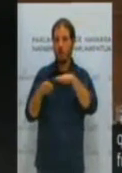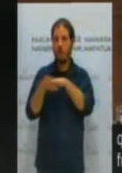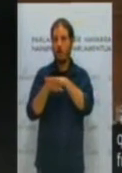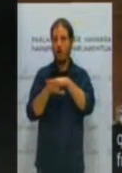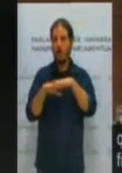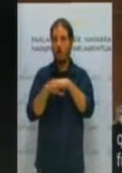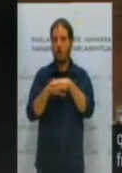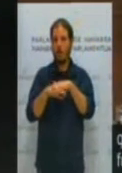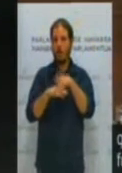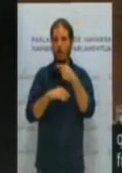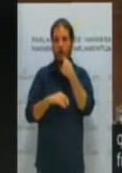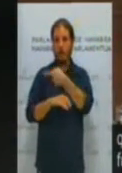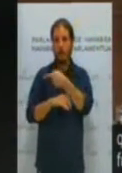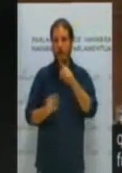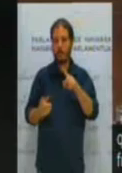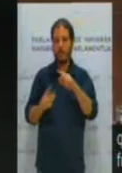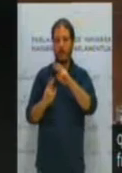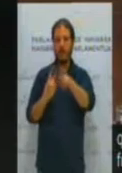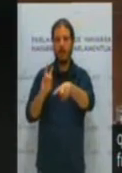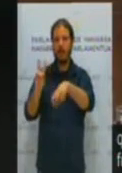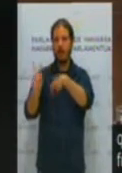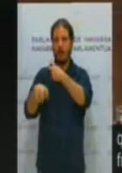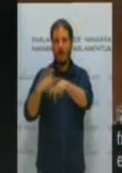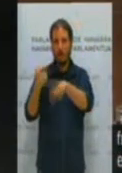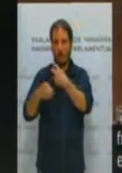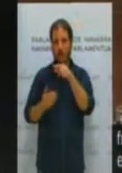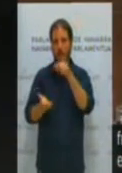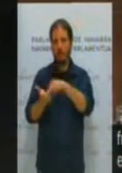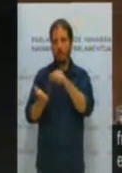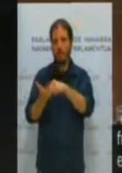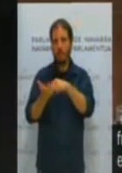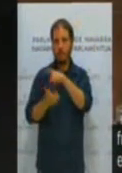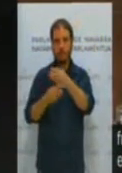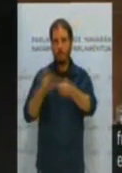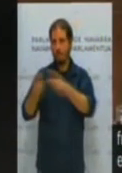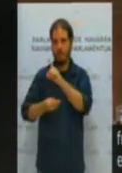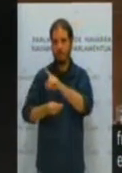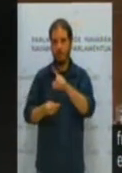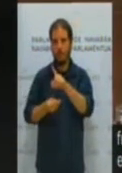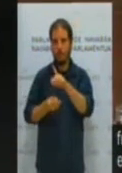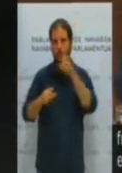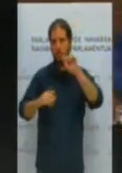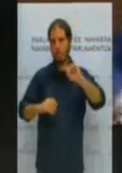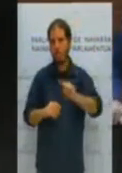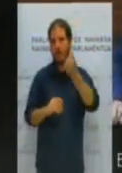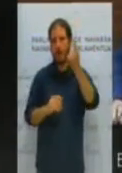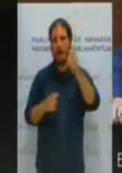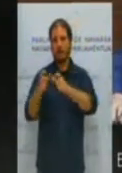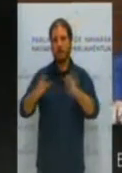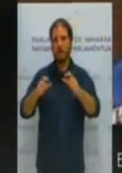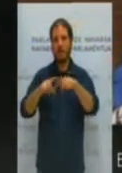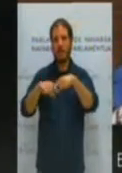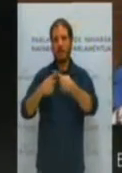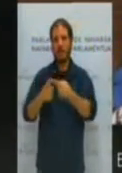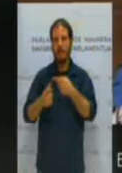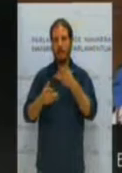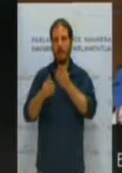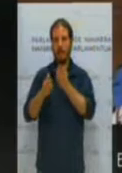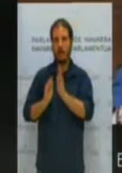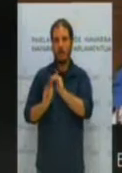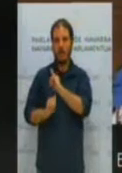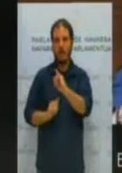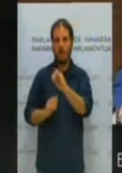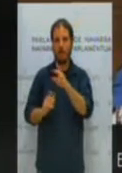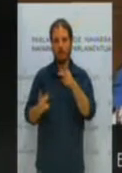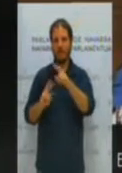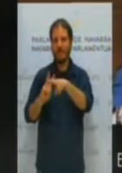hiciese más equitativo, sobre todo en relación a las familias con hijos. Eso se ha olvidado de decir el portavoz de Bildu.